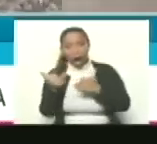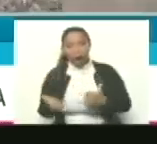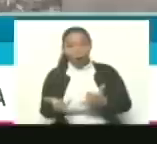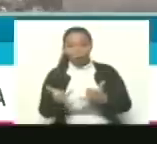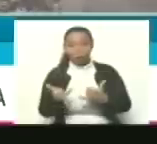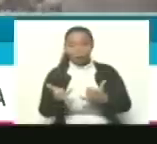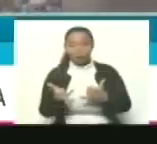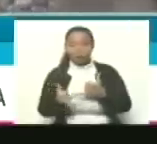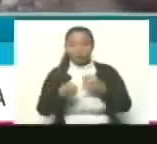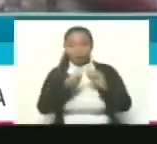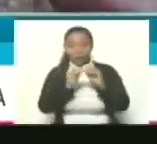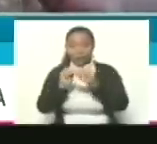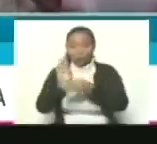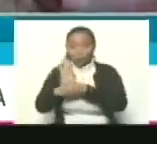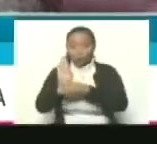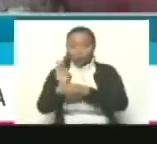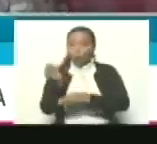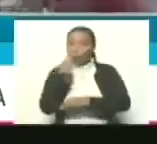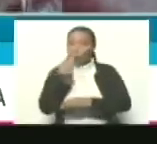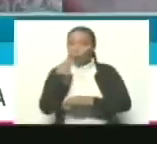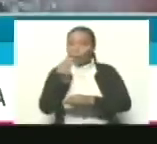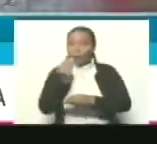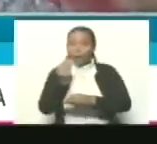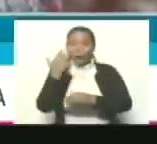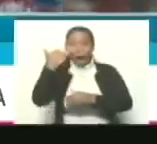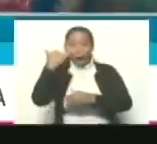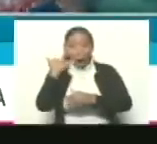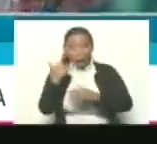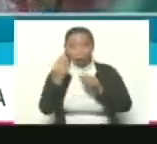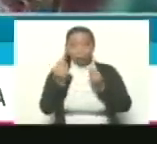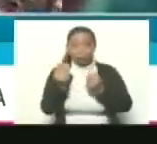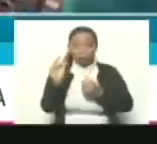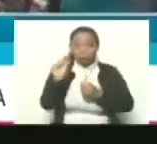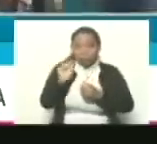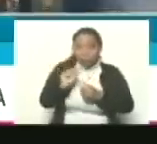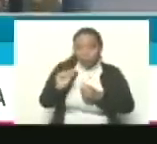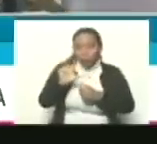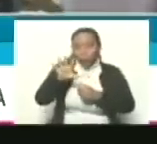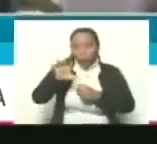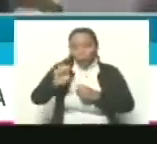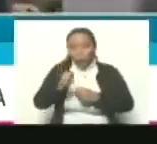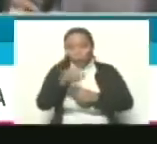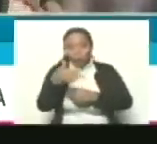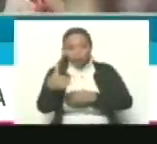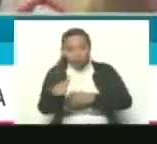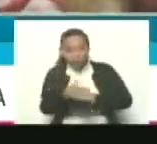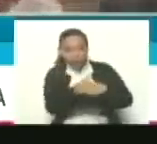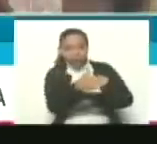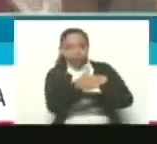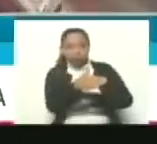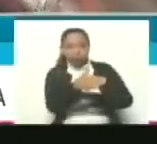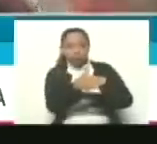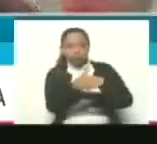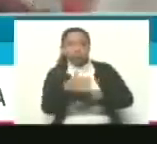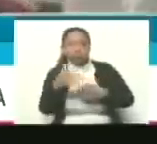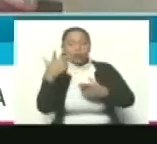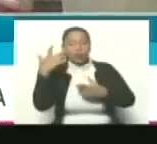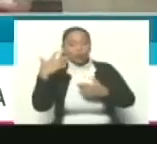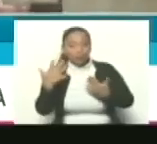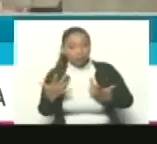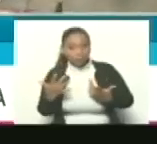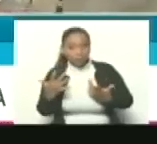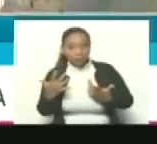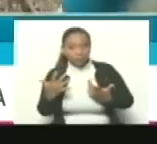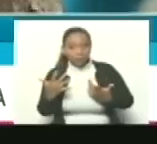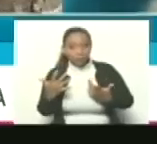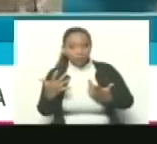asegurando una sana comercialización, asegurando que hay un precio mínimo para el pescador que cumpla su estructura de costo, que le permita